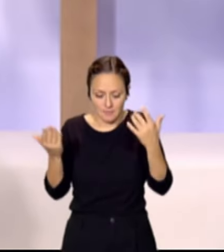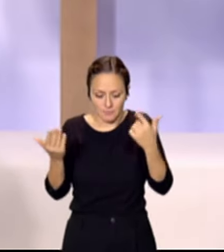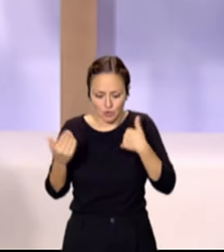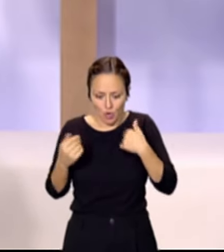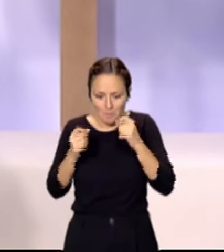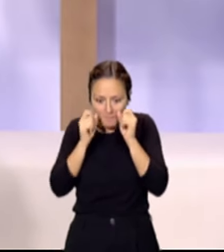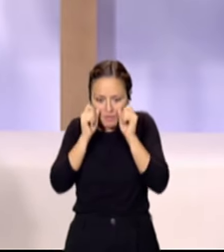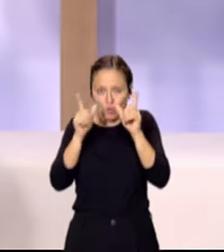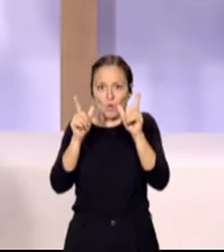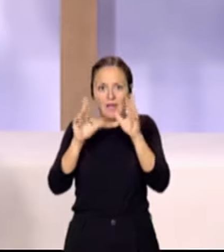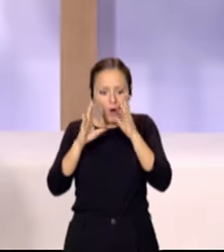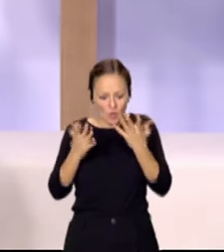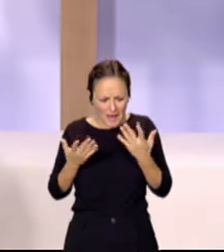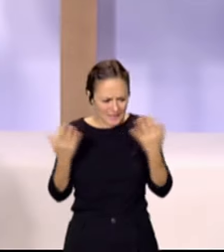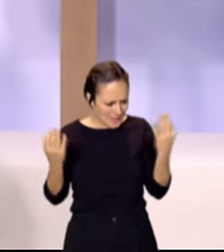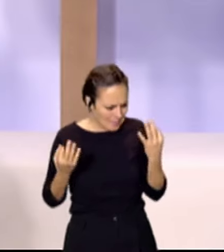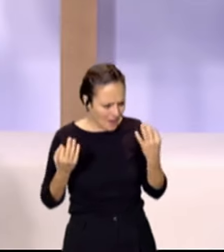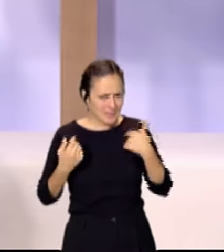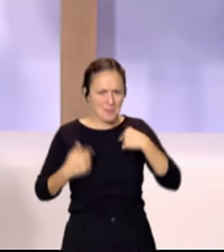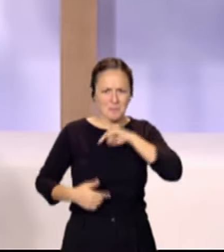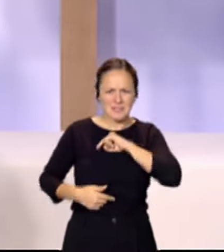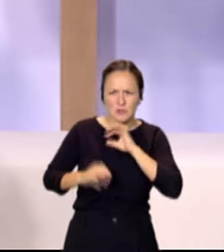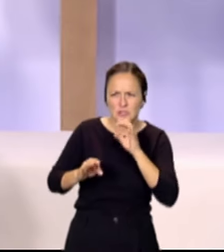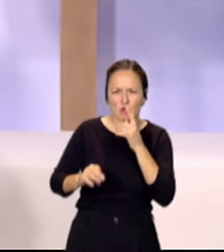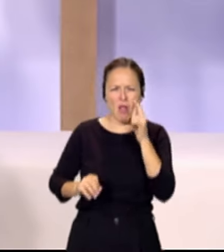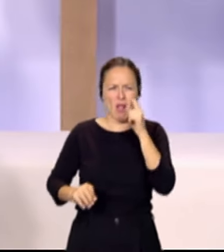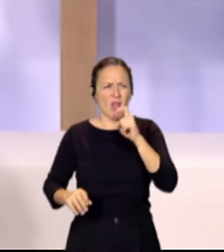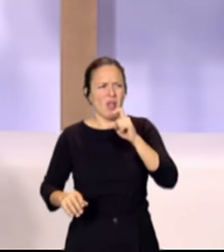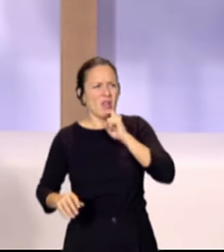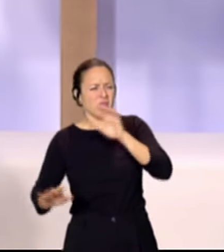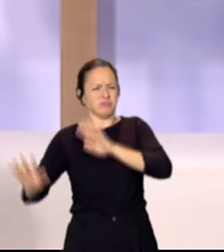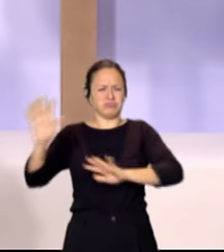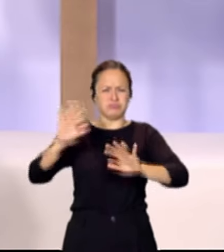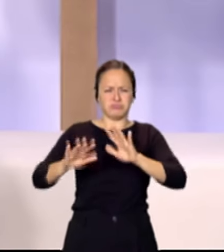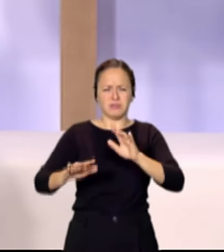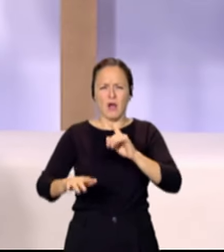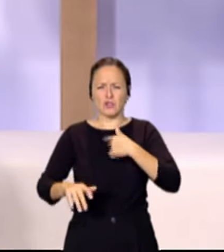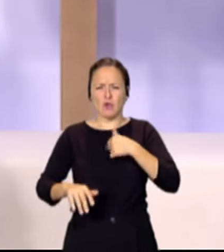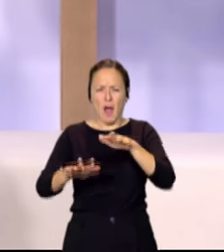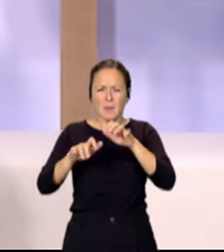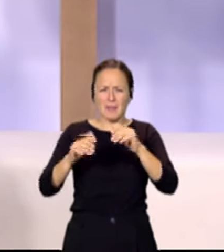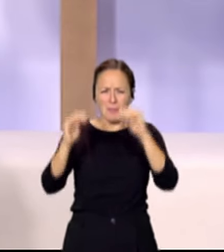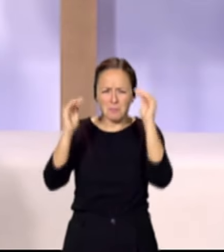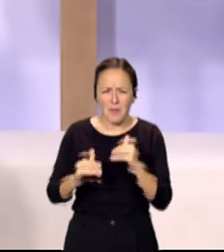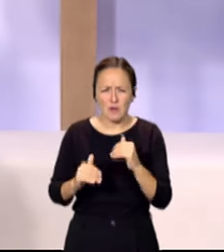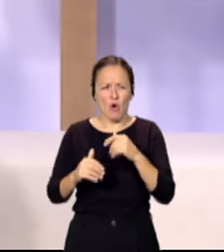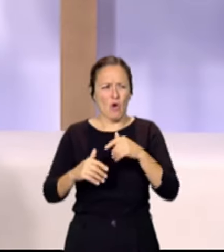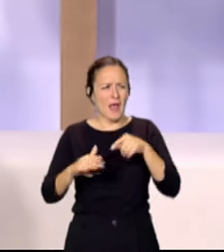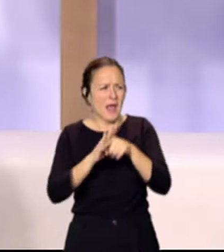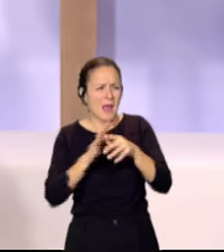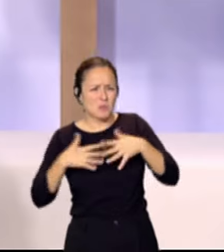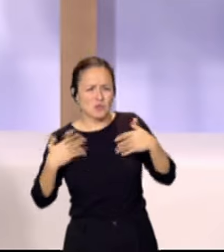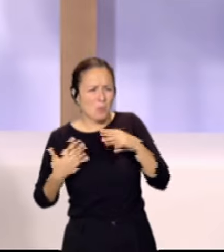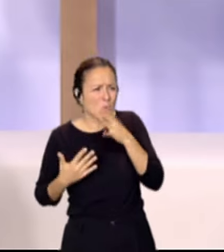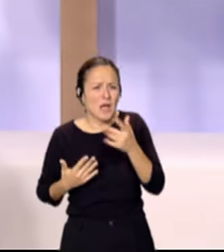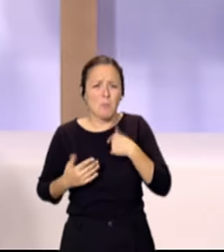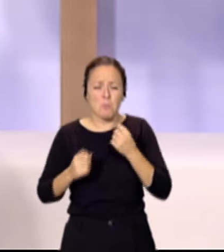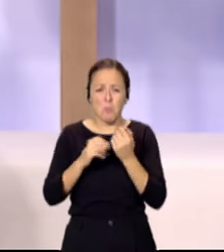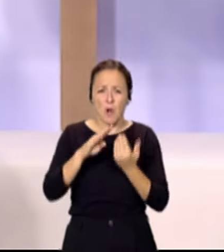conciencia de lo que me está pasando y por qué me siento así por qué estoy aturdida por qué aprendo menos por qué me cuesta gestionar mis emociones por qué me cuesta levantarme por la